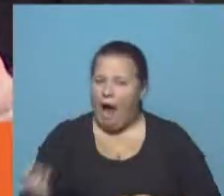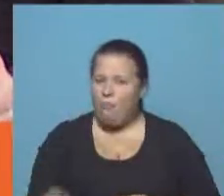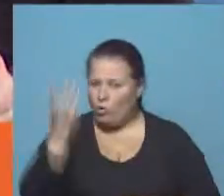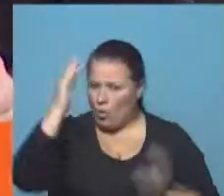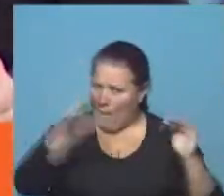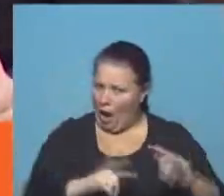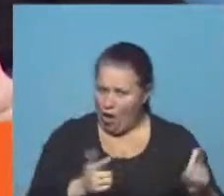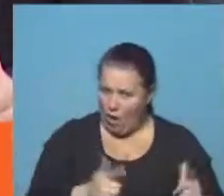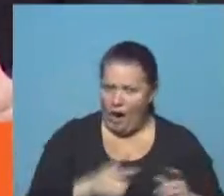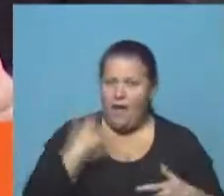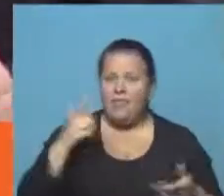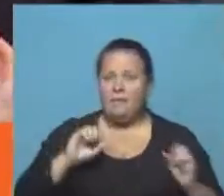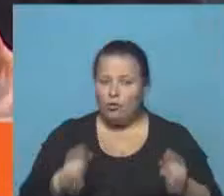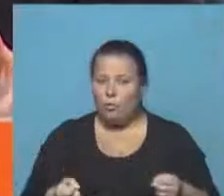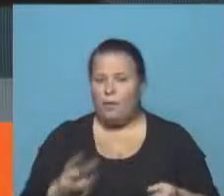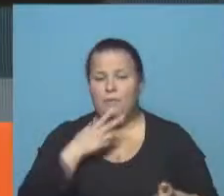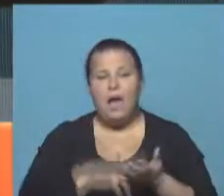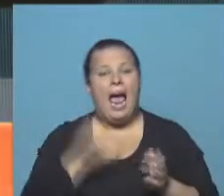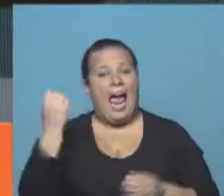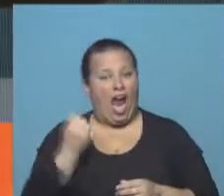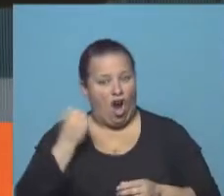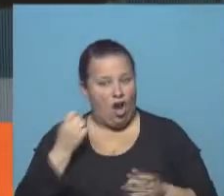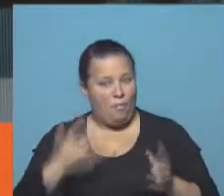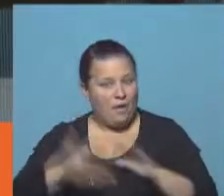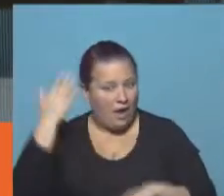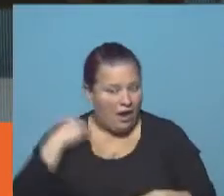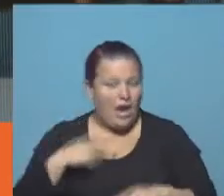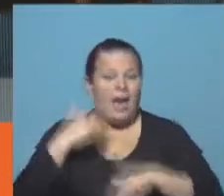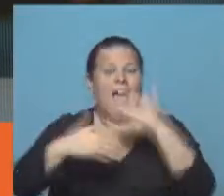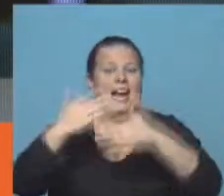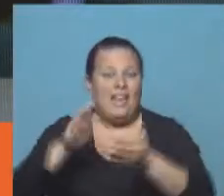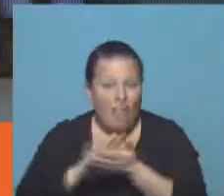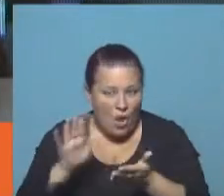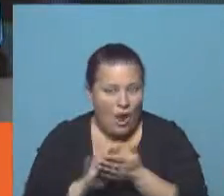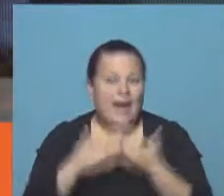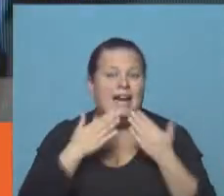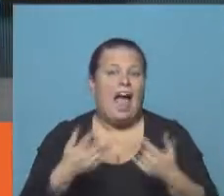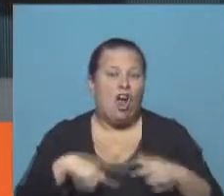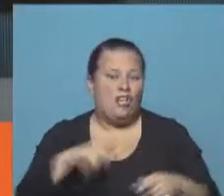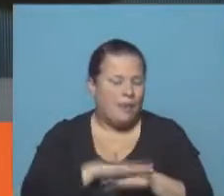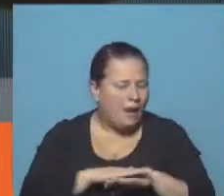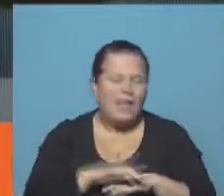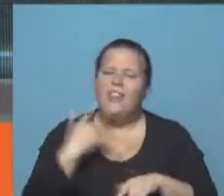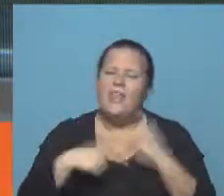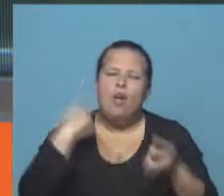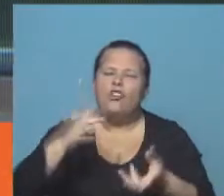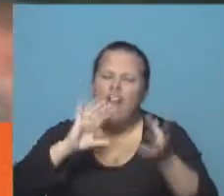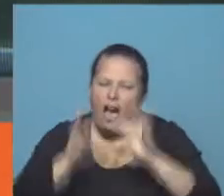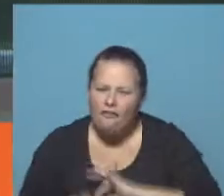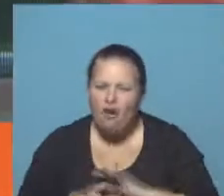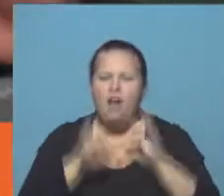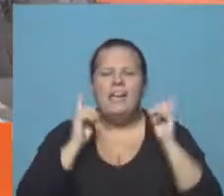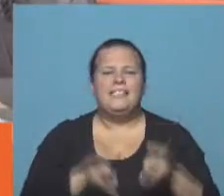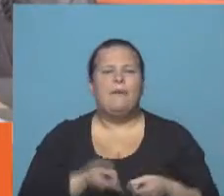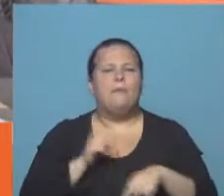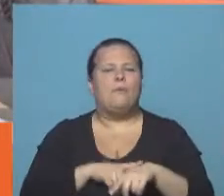no bajaron después No. de la supresión Y aparte que de las vamos, una retenciones. Por economía favor. reprimarizada, vamos a crecer de nuevo basado en los productos primarios, hay que ir hacia otra cosa y además el Pero